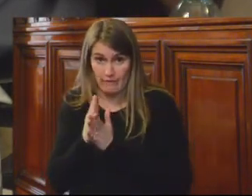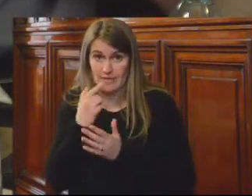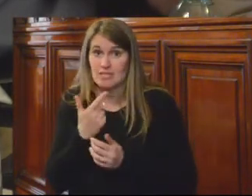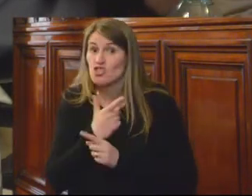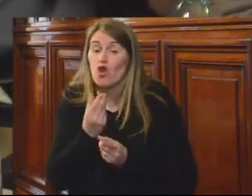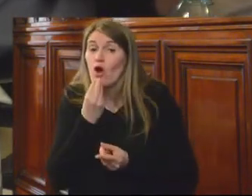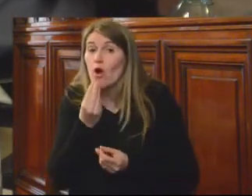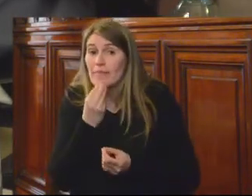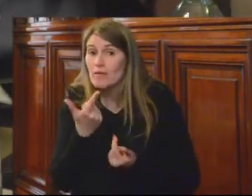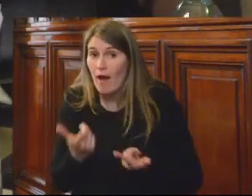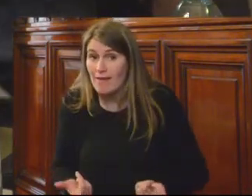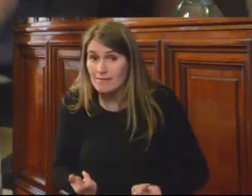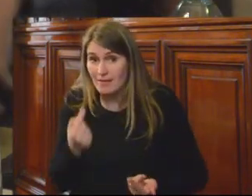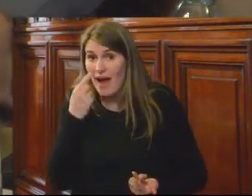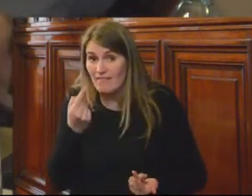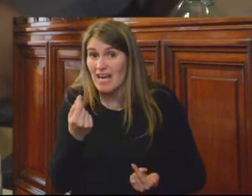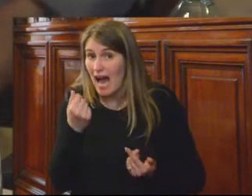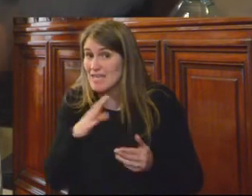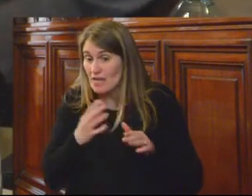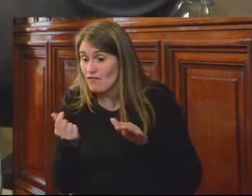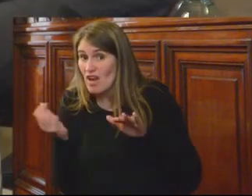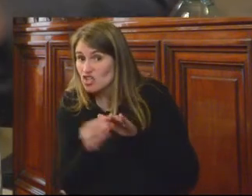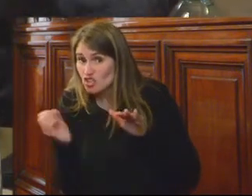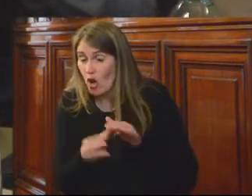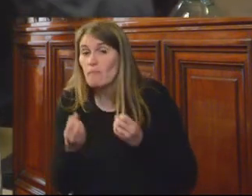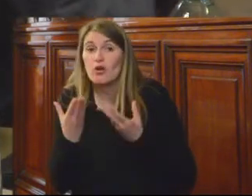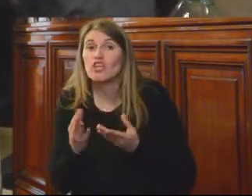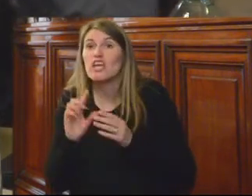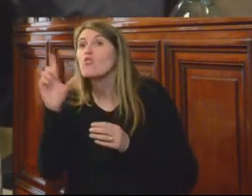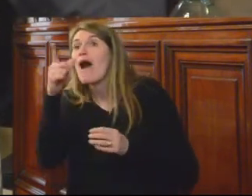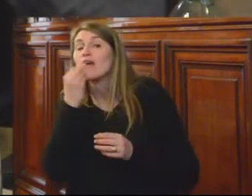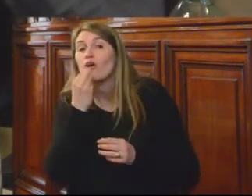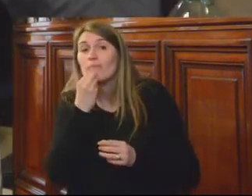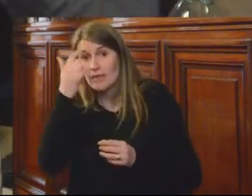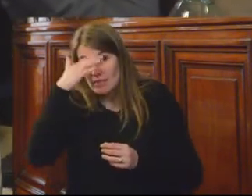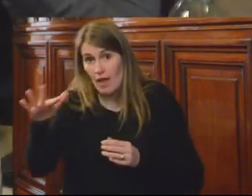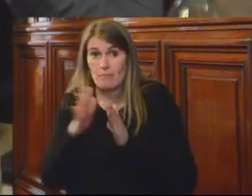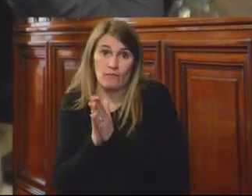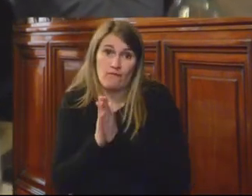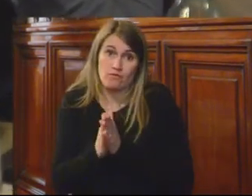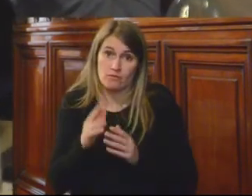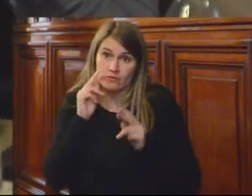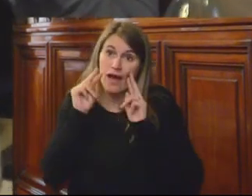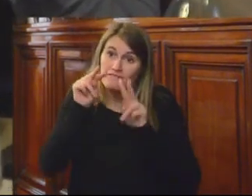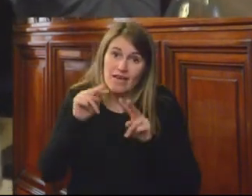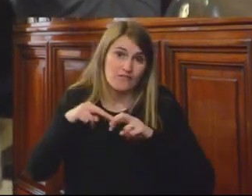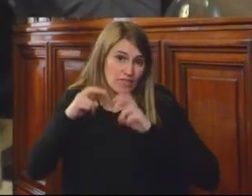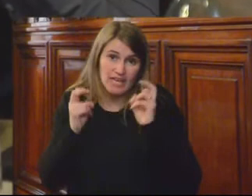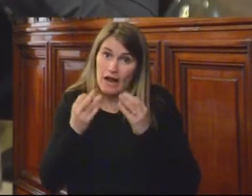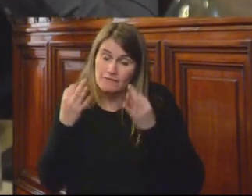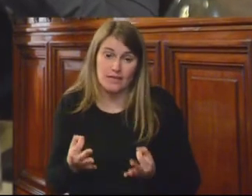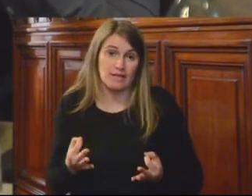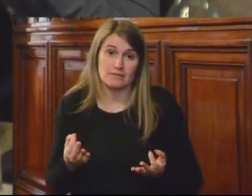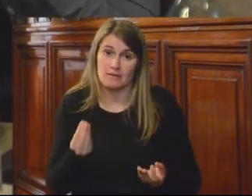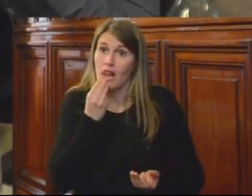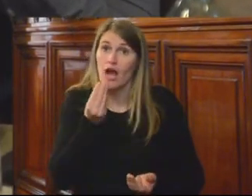la alimentación. Entonces, si se hace la inversión social, ¿por qué no está llegando? Entonces, definitivamente pido que trabajemos en esa materia, que